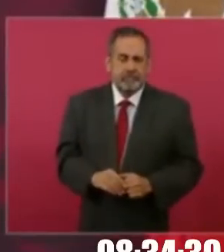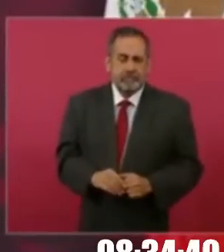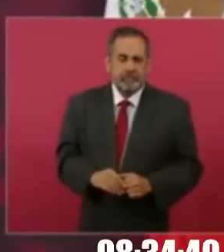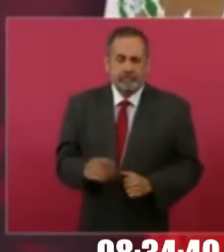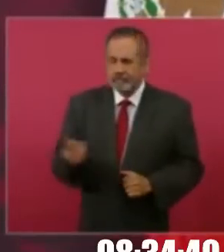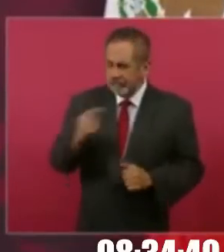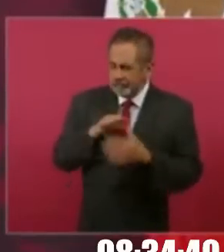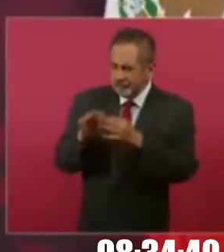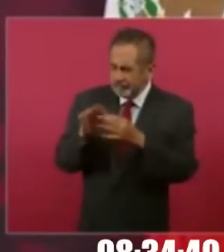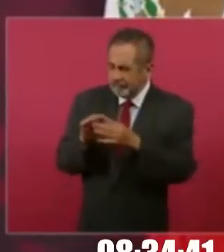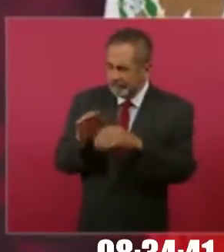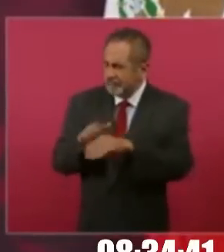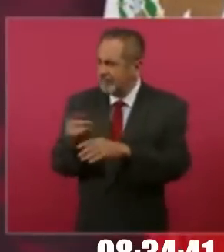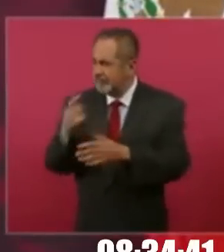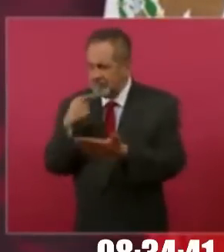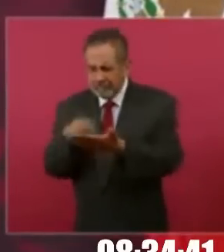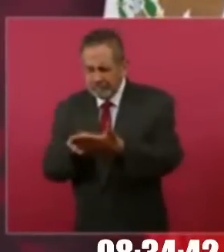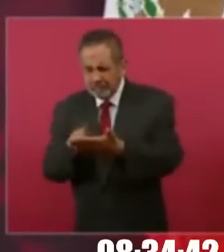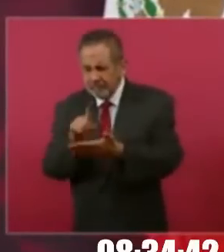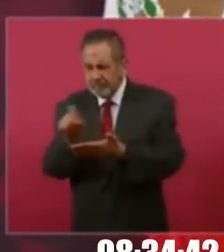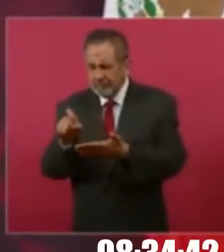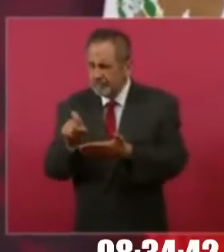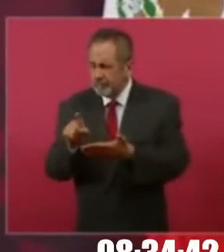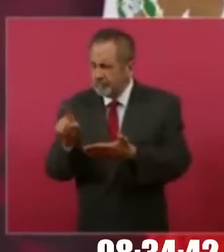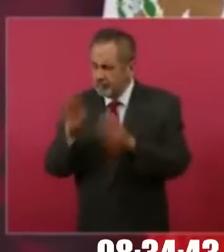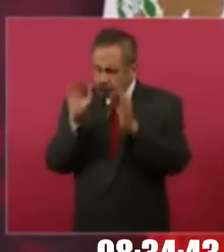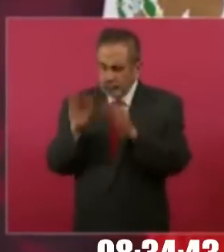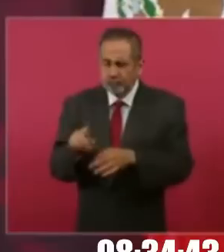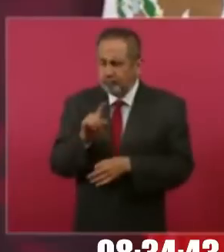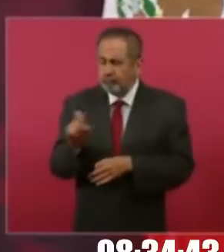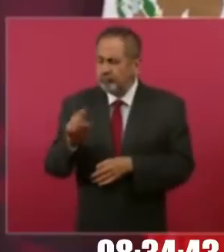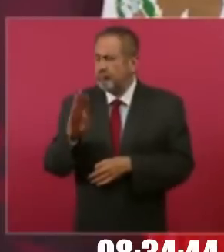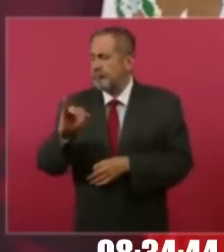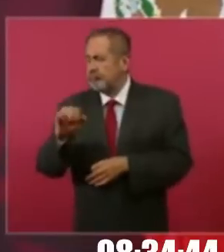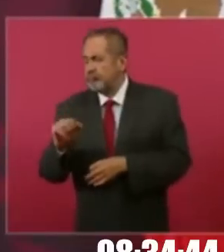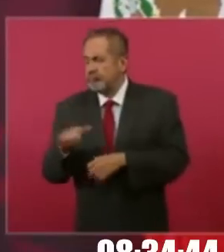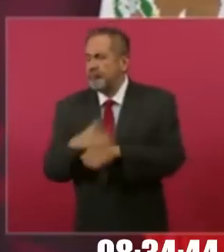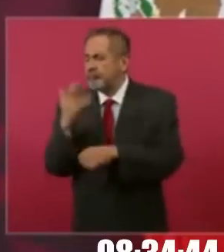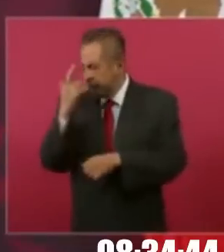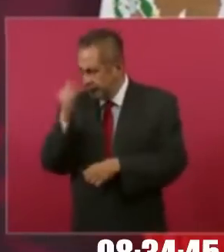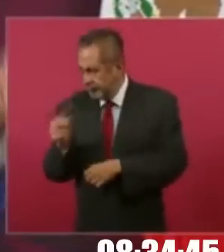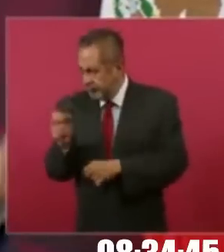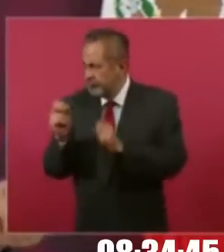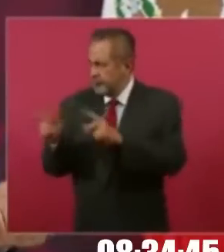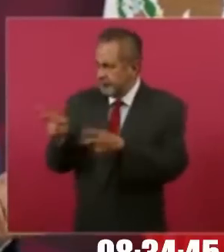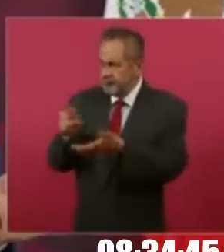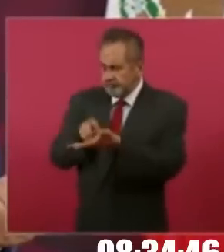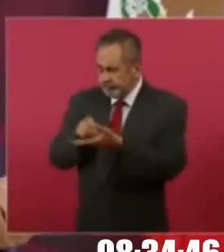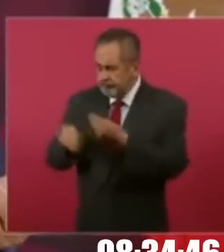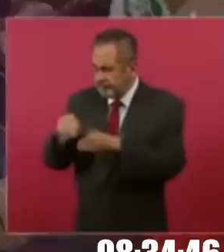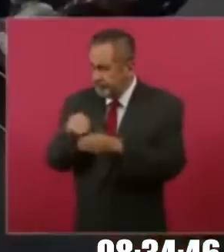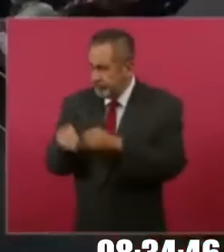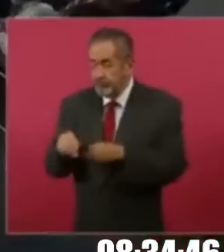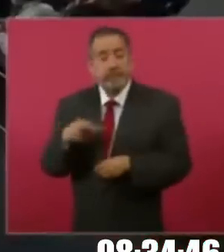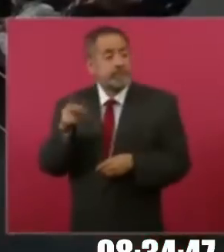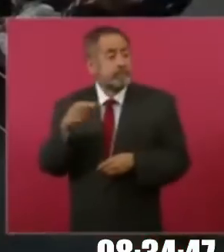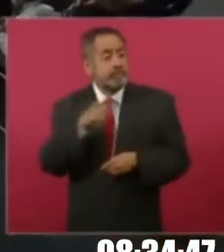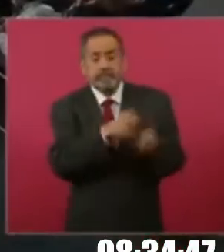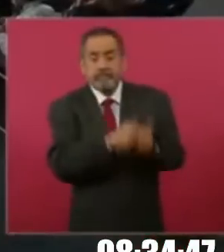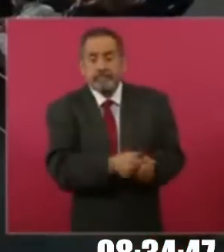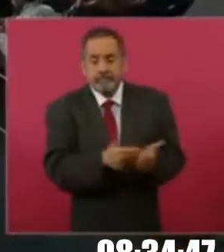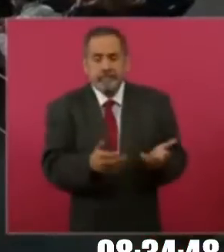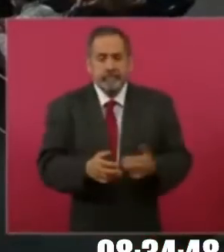que me expliques por qué me pones 100 si es 100 bis porque en ese caso que vamos a ver